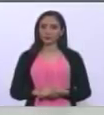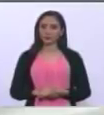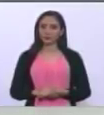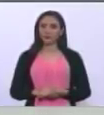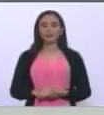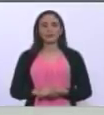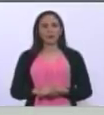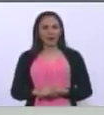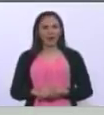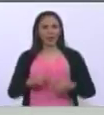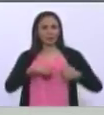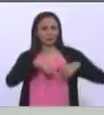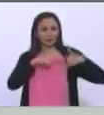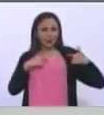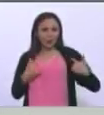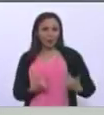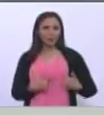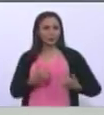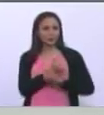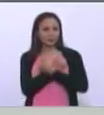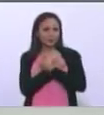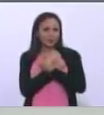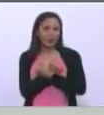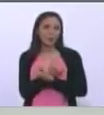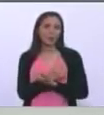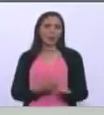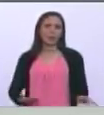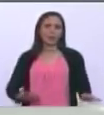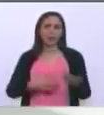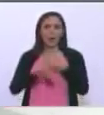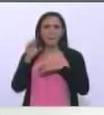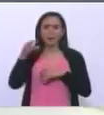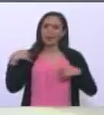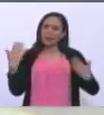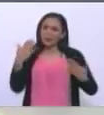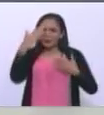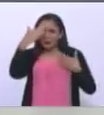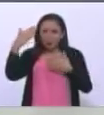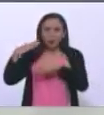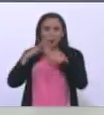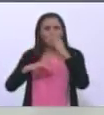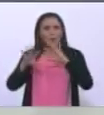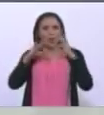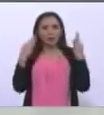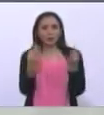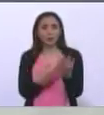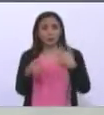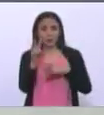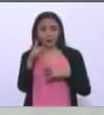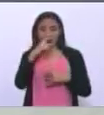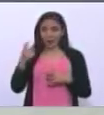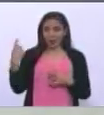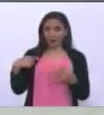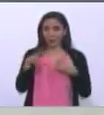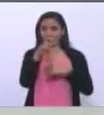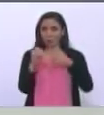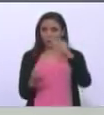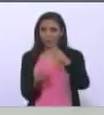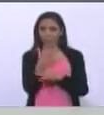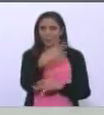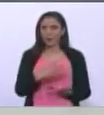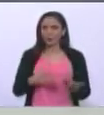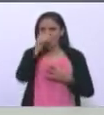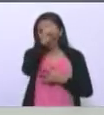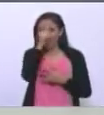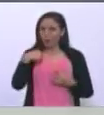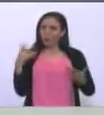Con el corazón lleno de patria, saludamos a todas las familias venezolanas que ayer domingo 20 de mayo confirmaron su